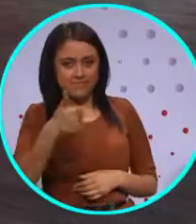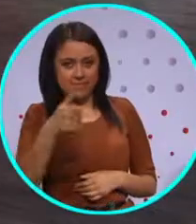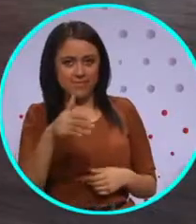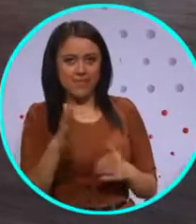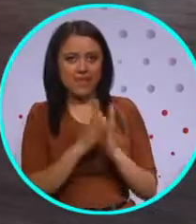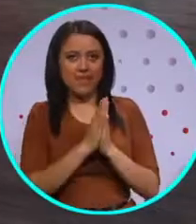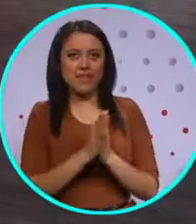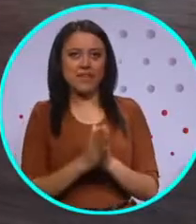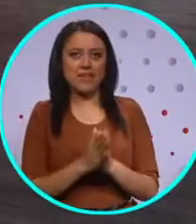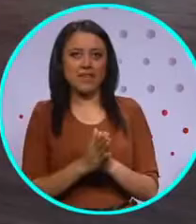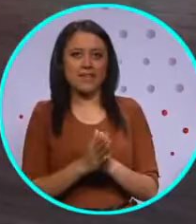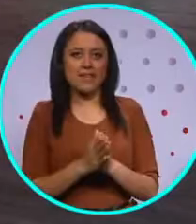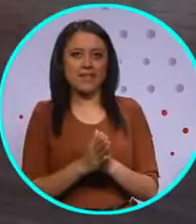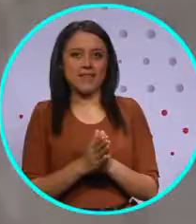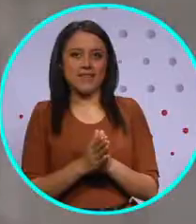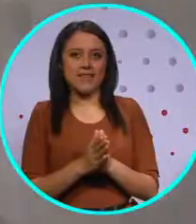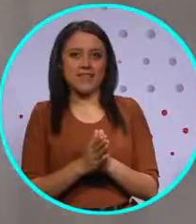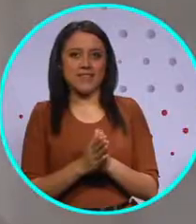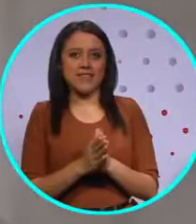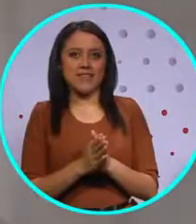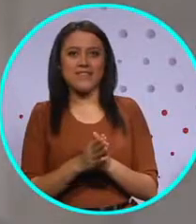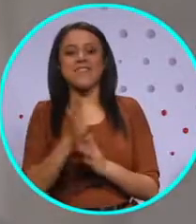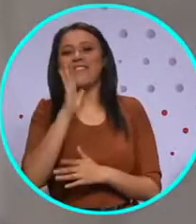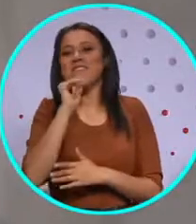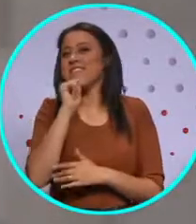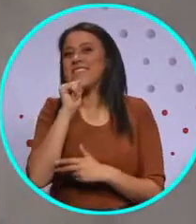de cabeza que le